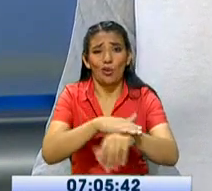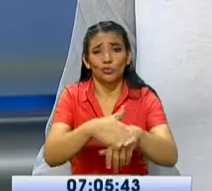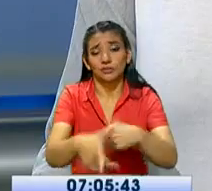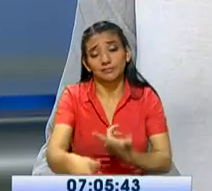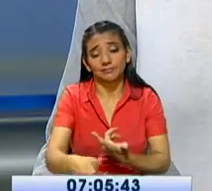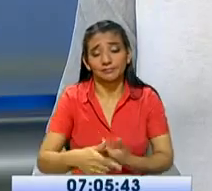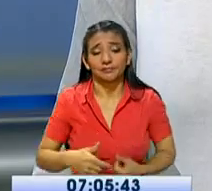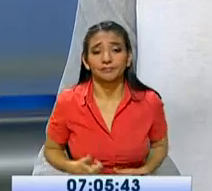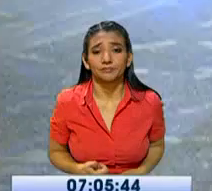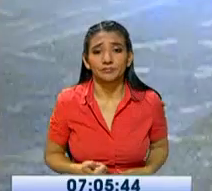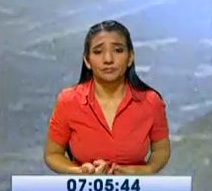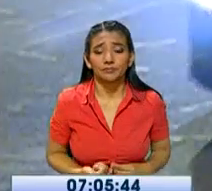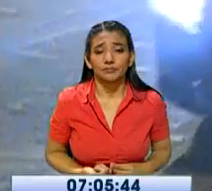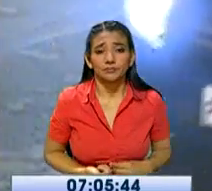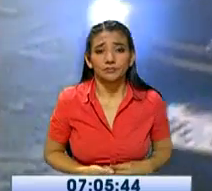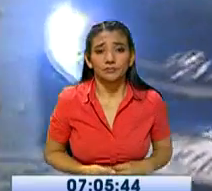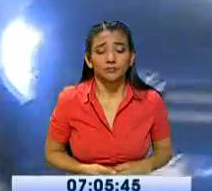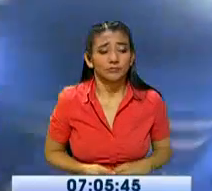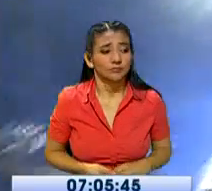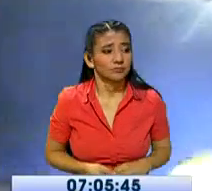la muerte.